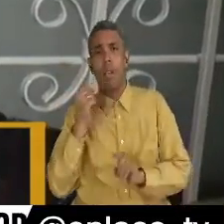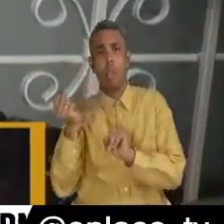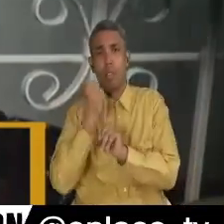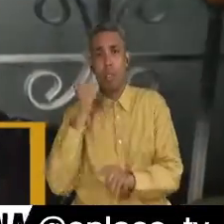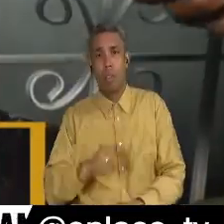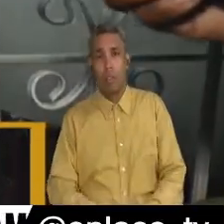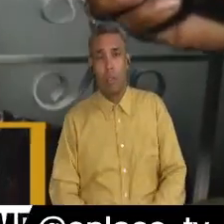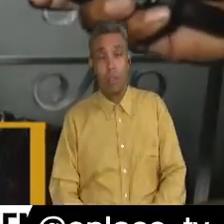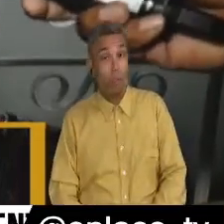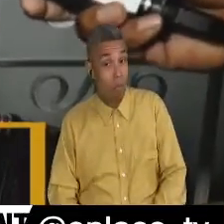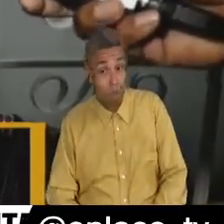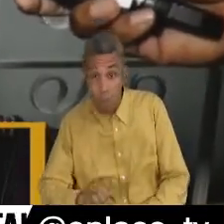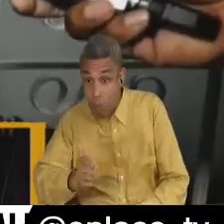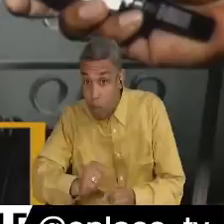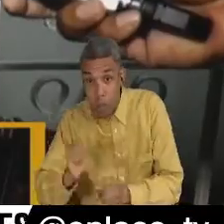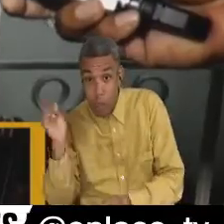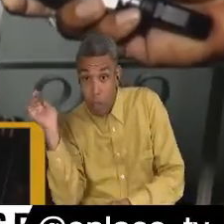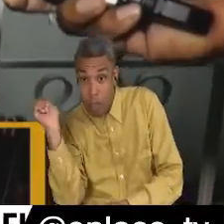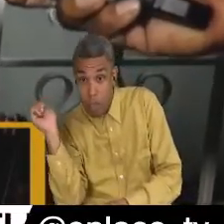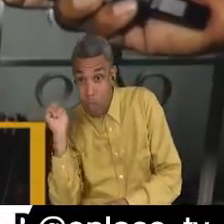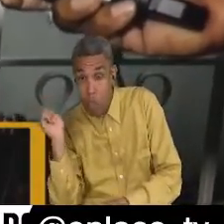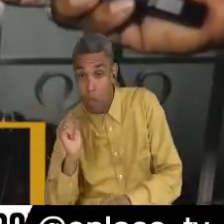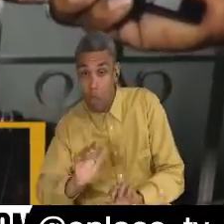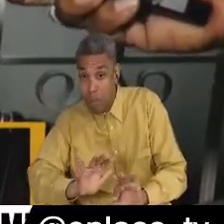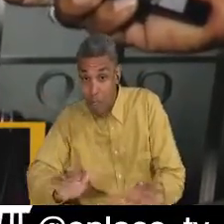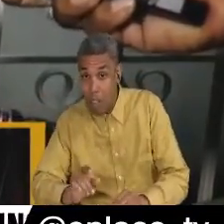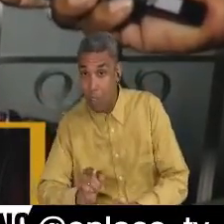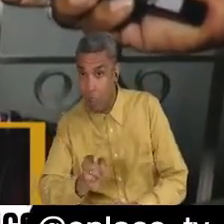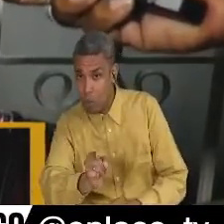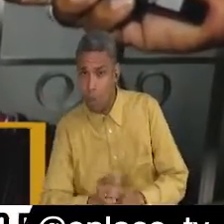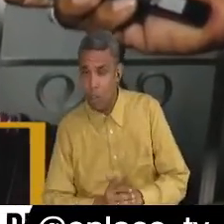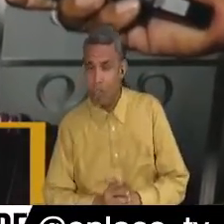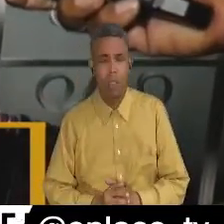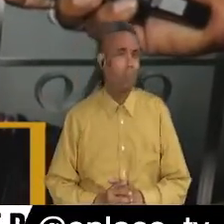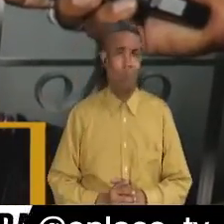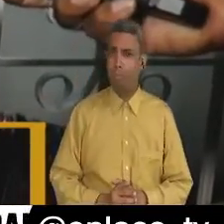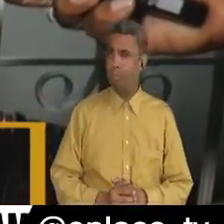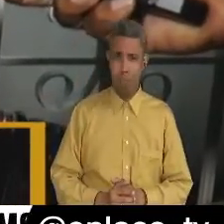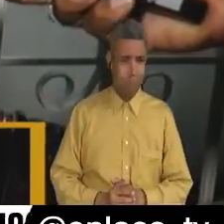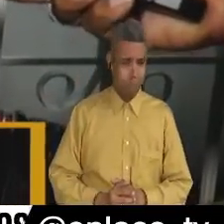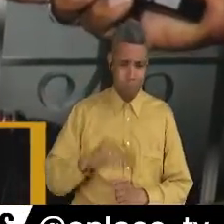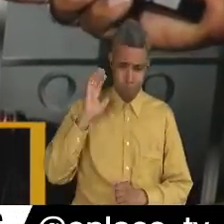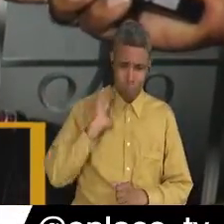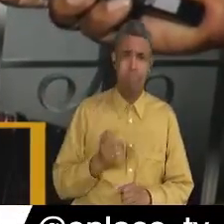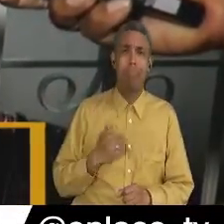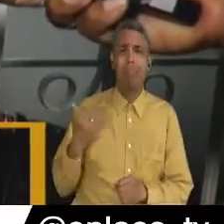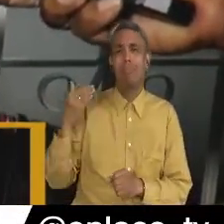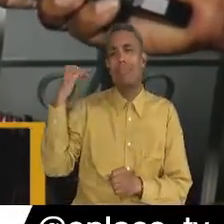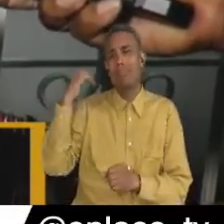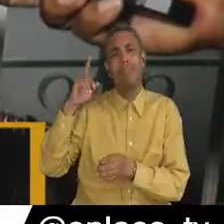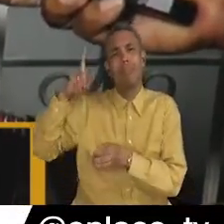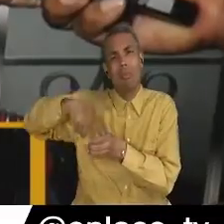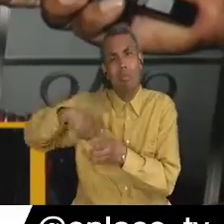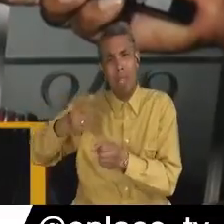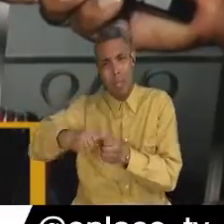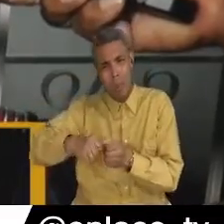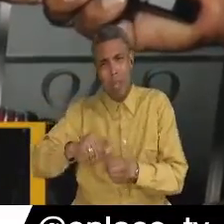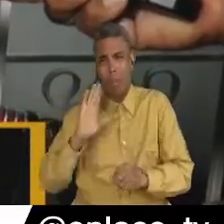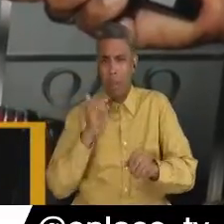Ecopetrol 21 años? Pues yo tubero. Trabajé en todas las secciones directamente.